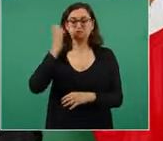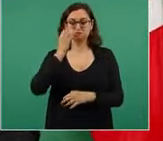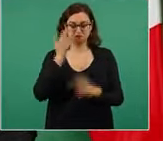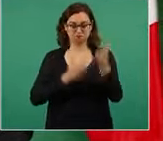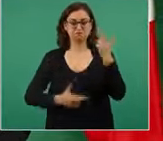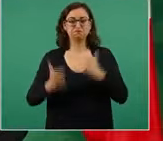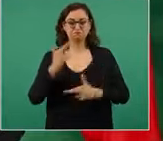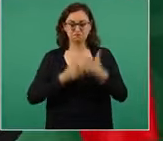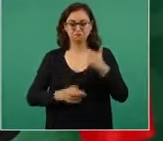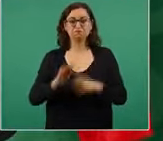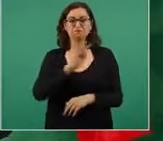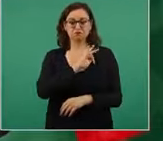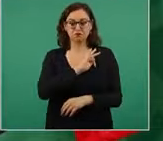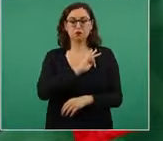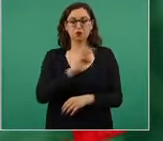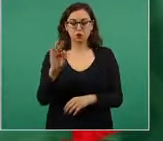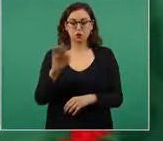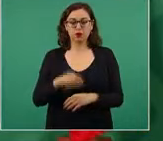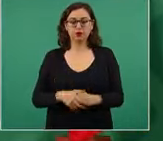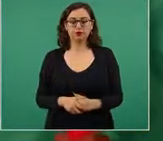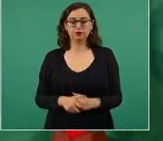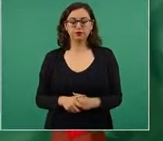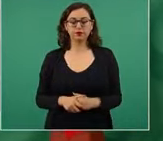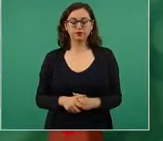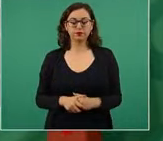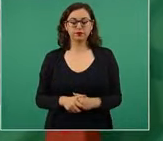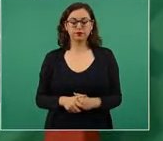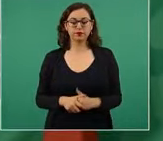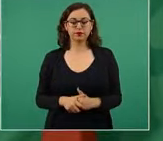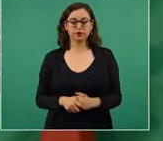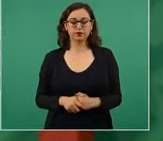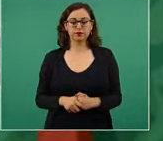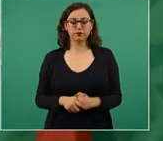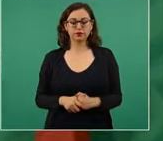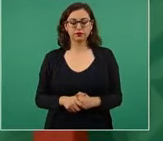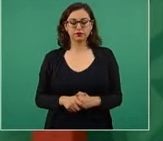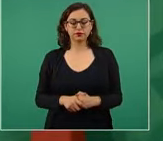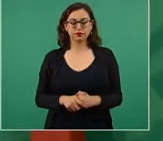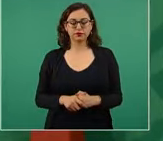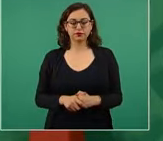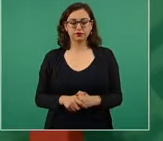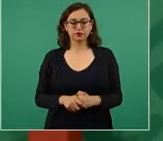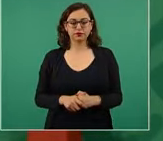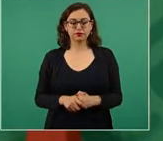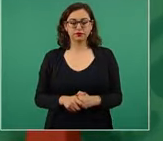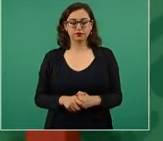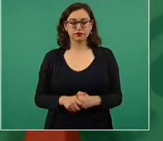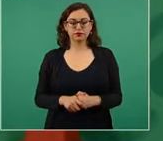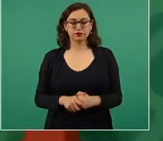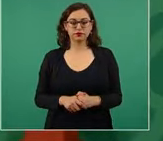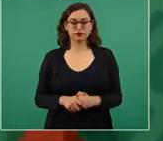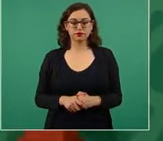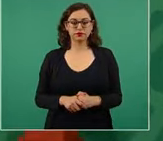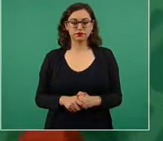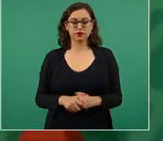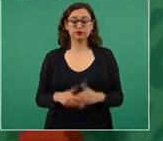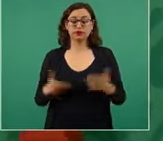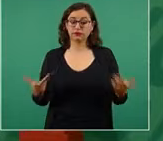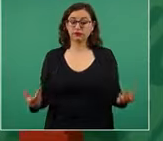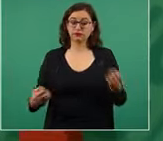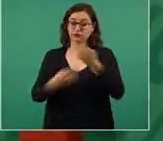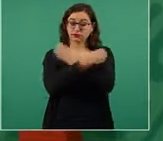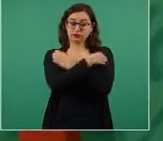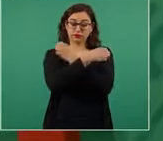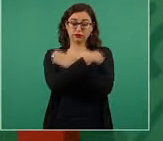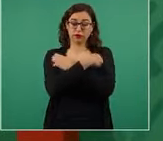a clases. Tenemos que darle toda la atención que merece la educación.